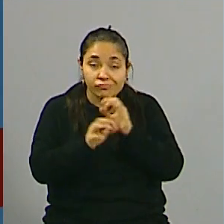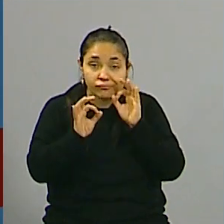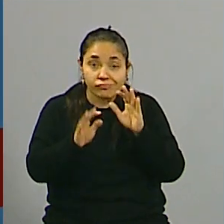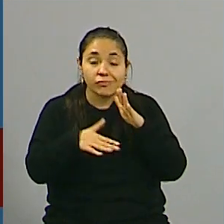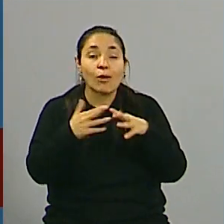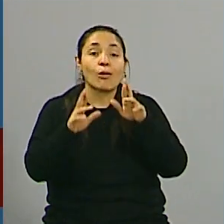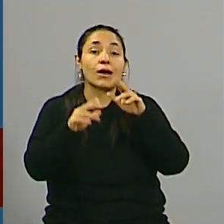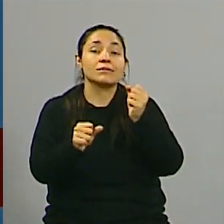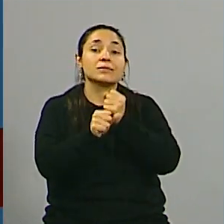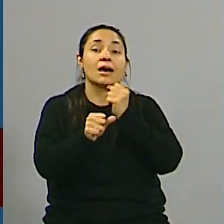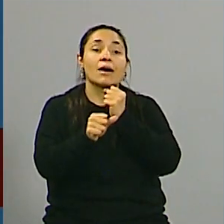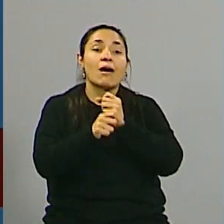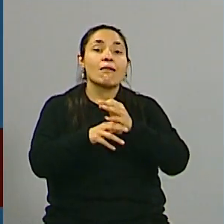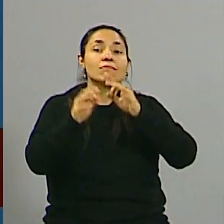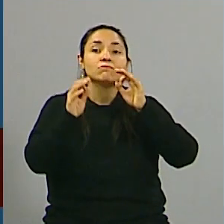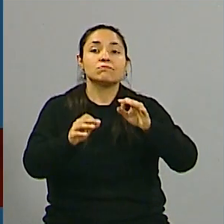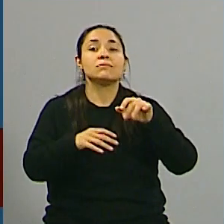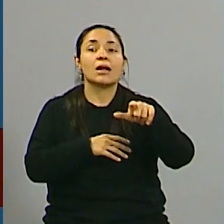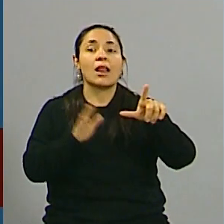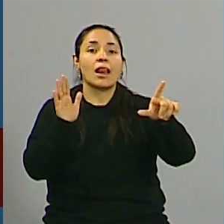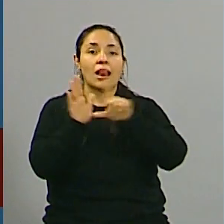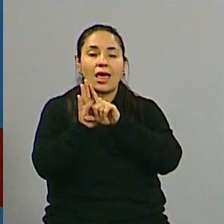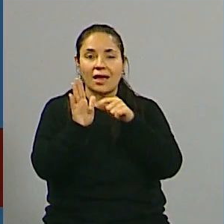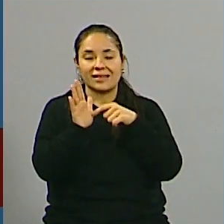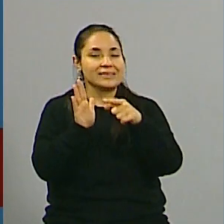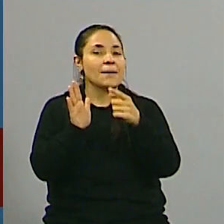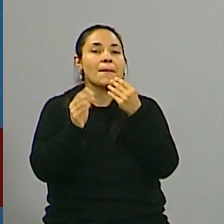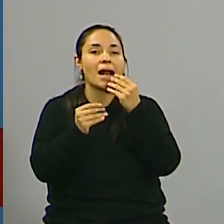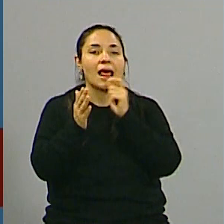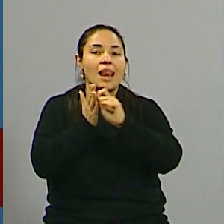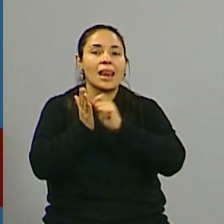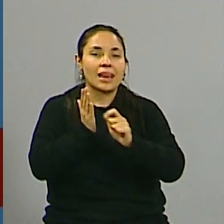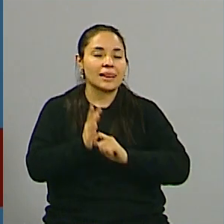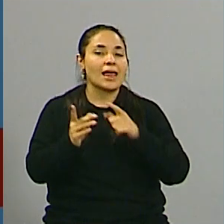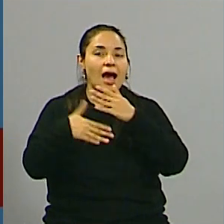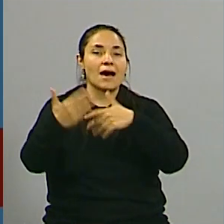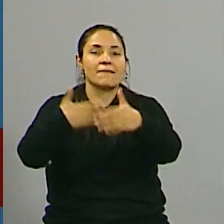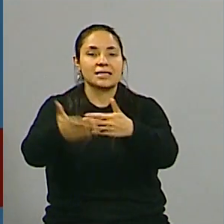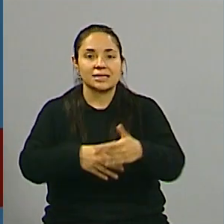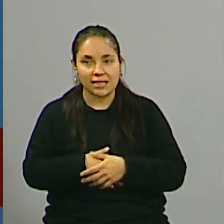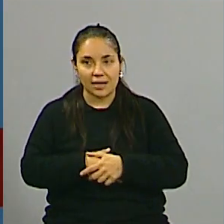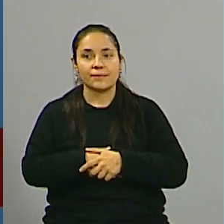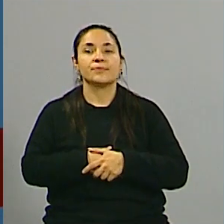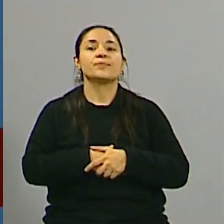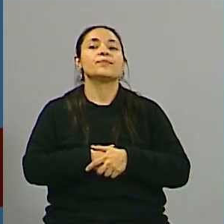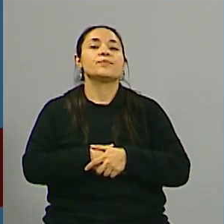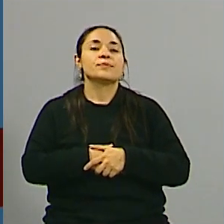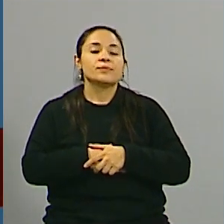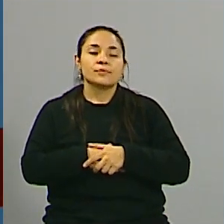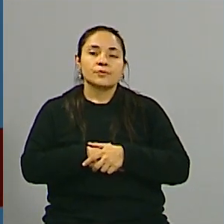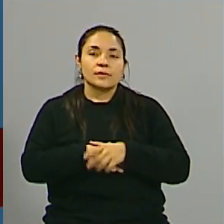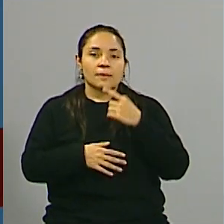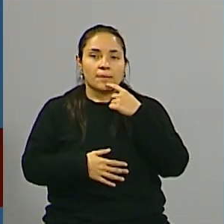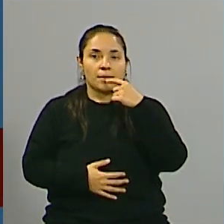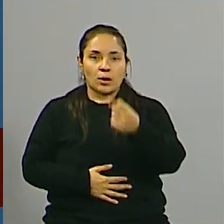estar trabajando específicamente sobre la ley que se necesita para avanzar en el proceso próximamente. Agustina,